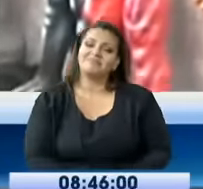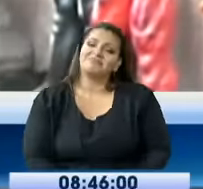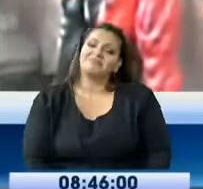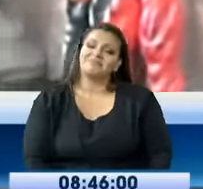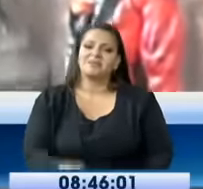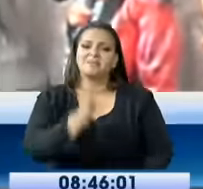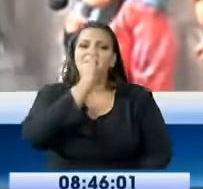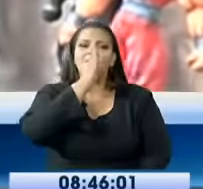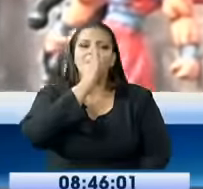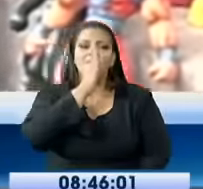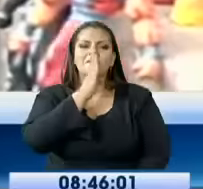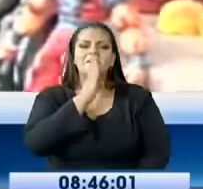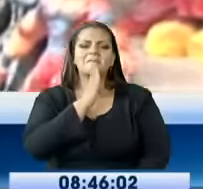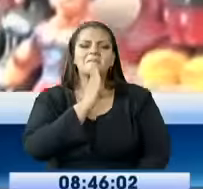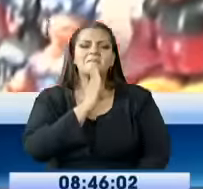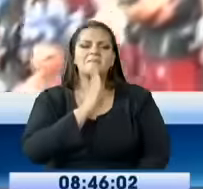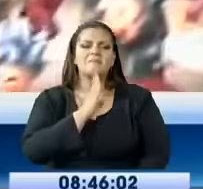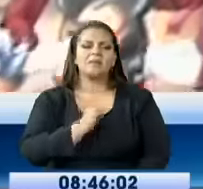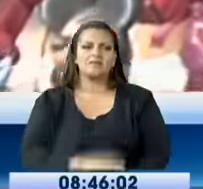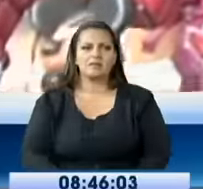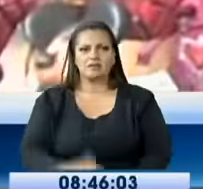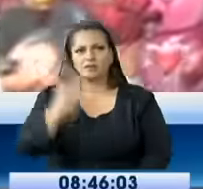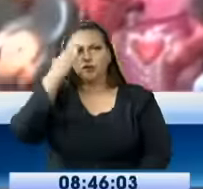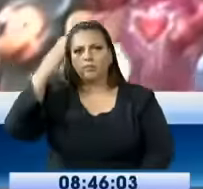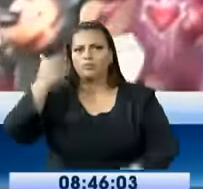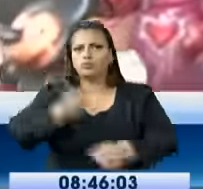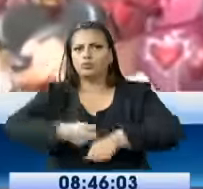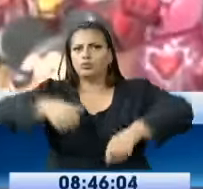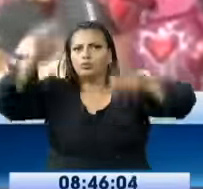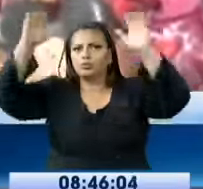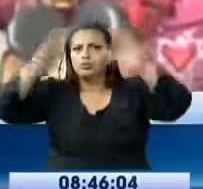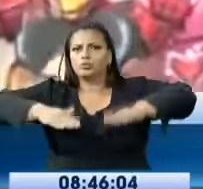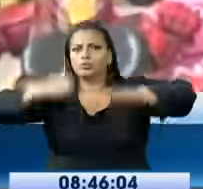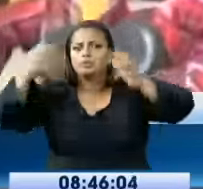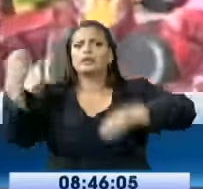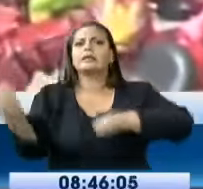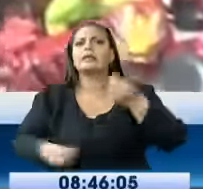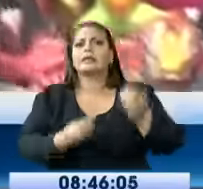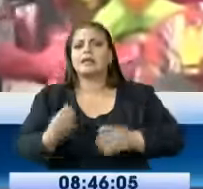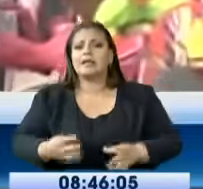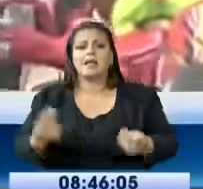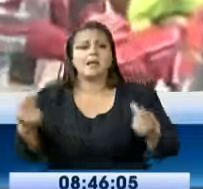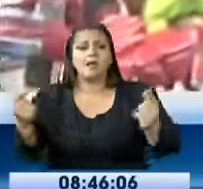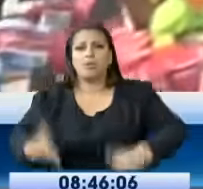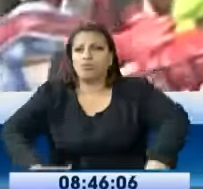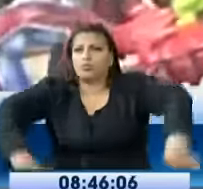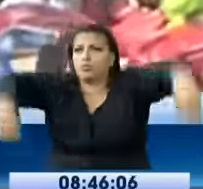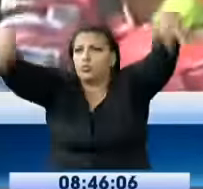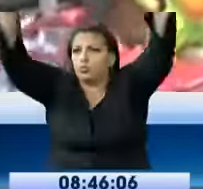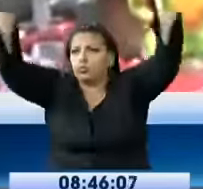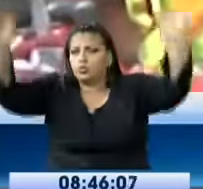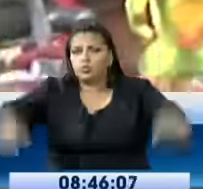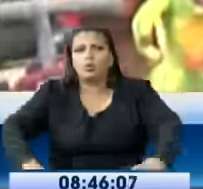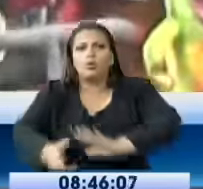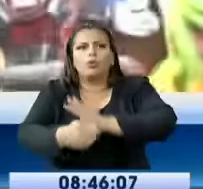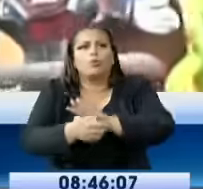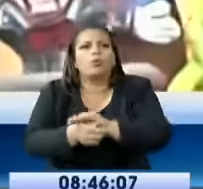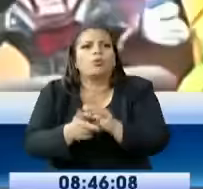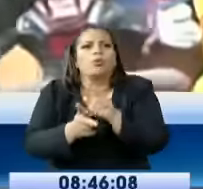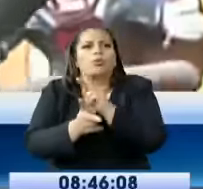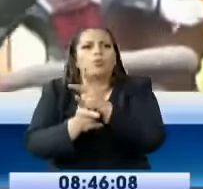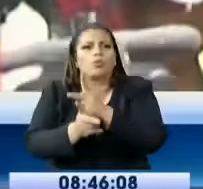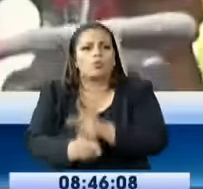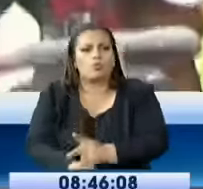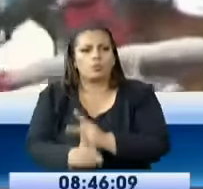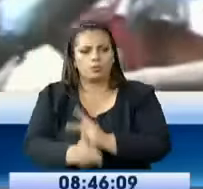viene, taparlos. Sí. Ya, bueno, menos mal en estos días aún no empieza a llover duro. Gracias a Dios, sí. Gracias a Dios, sí. Hola,